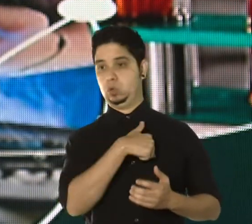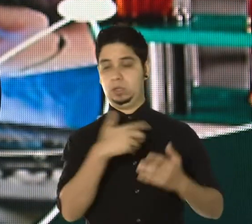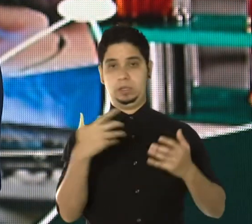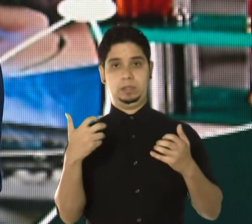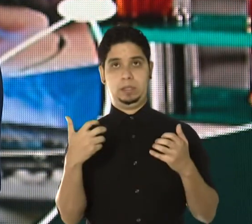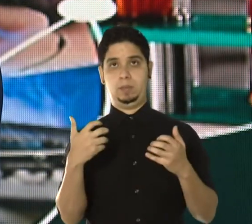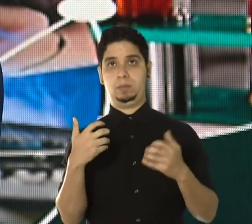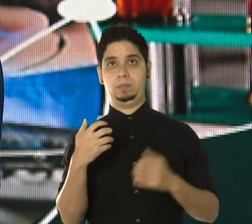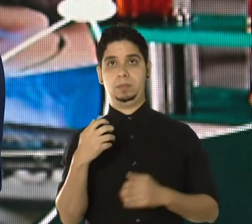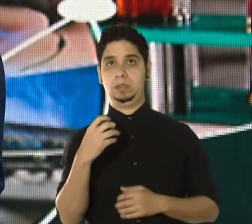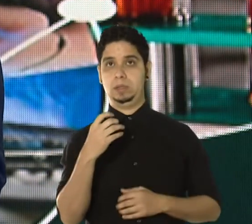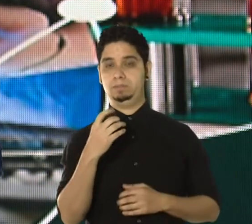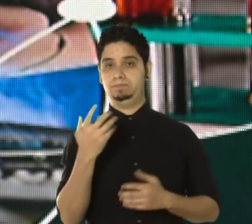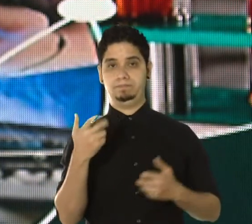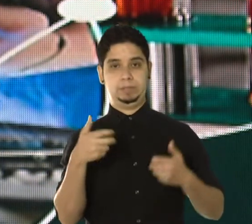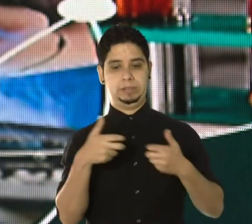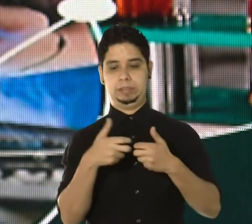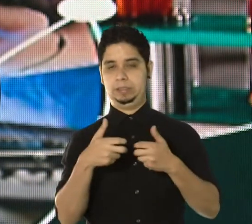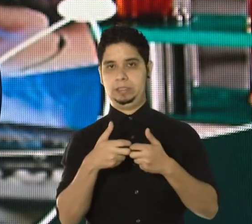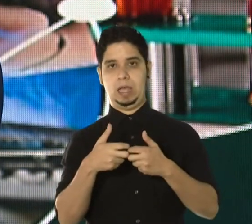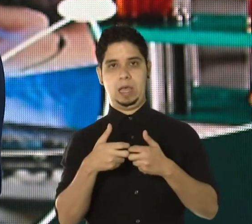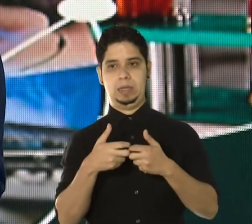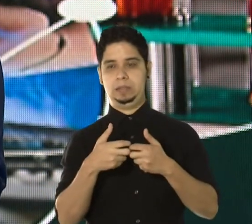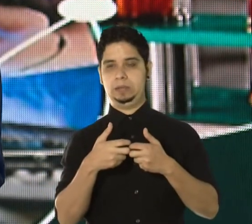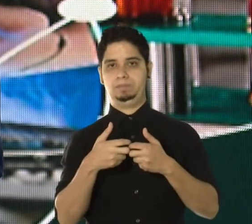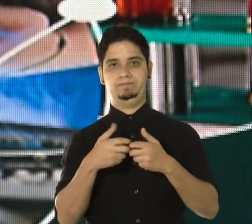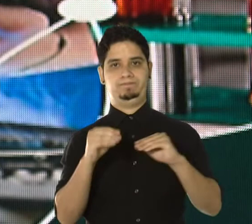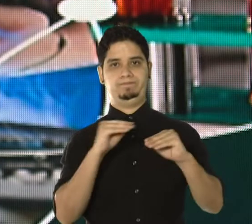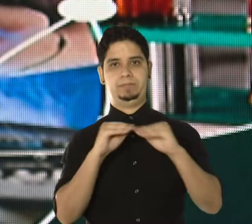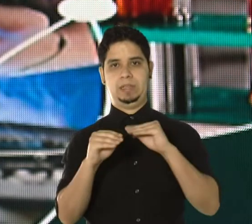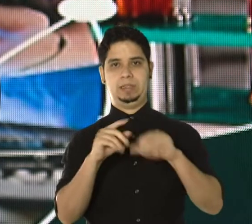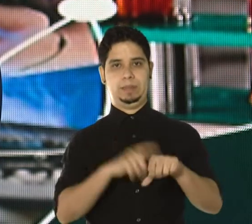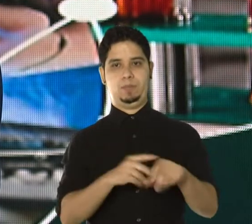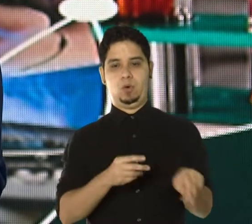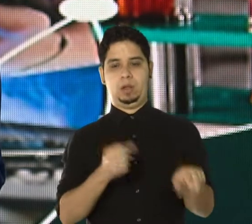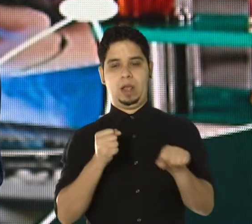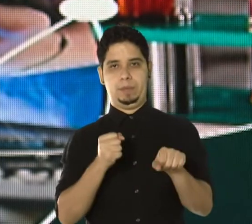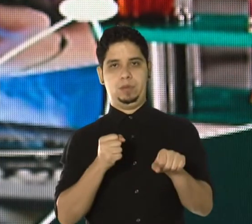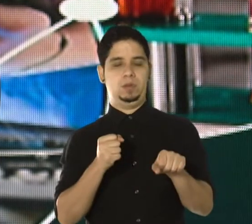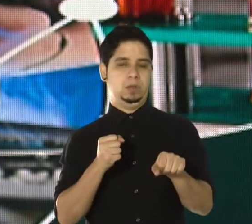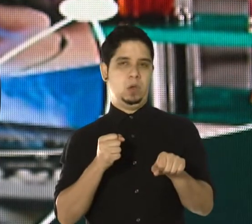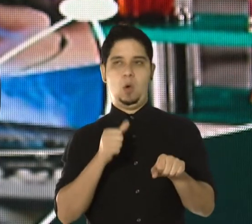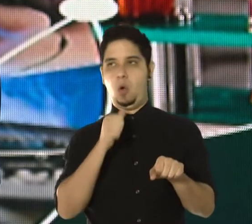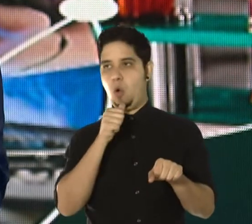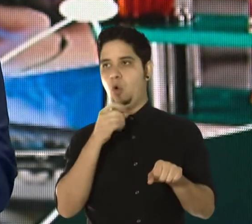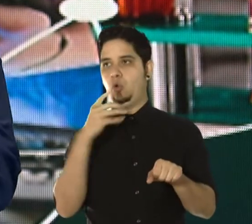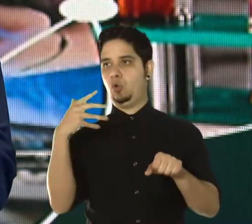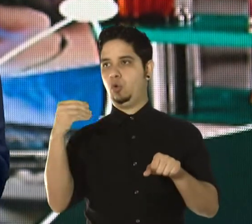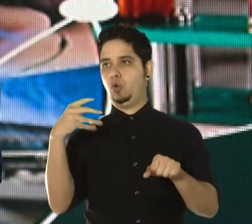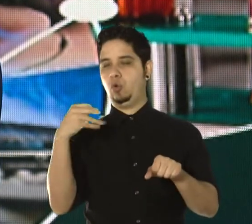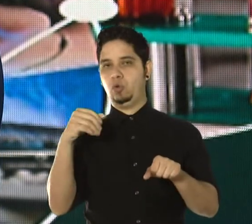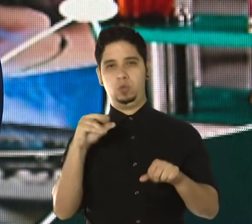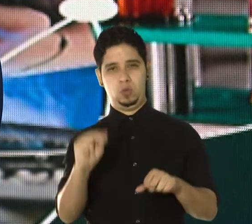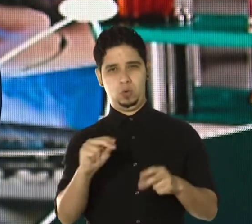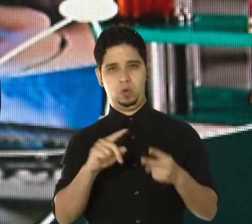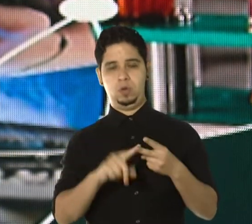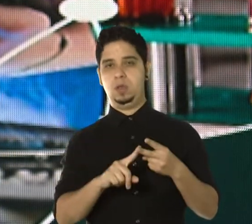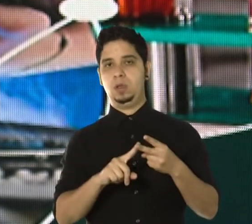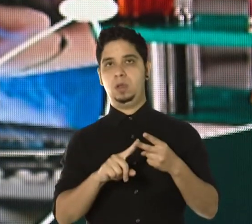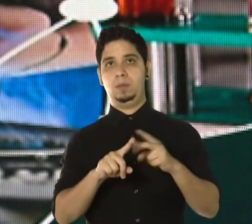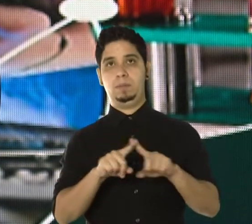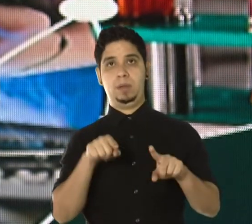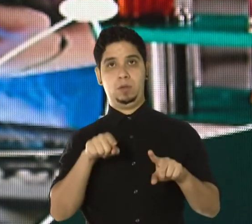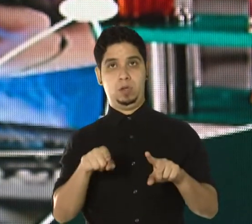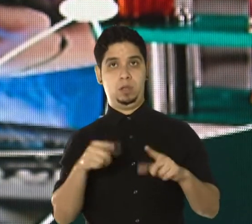el mes pasado y que no se me fuera la luz, o los temas de los daños que hubo en carreteras, o los daños, pero